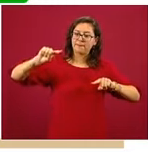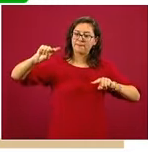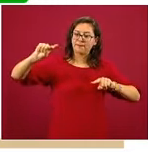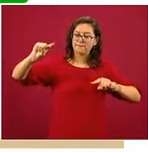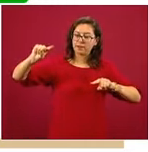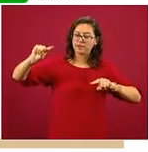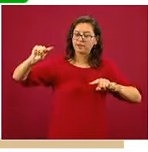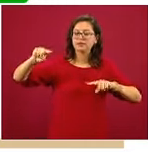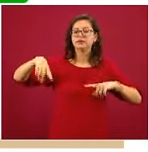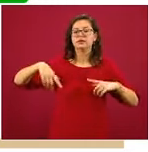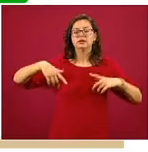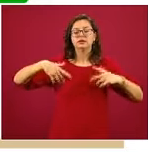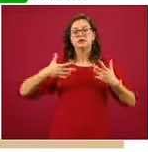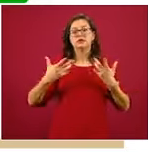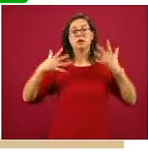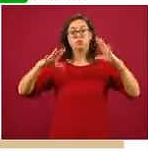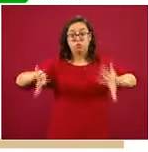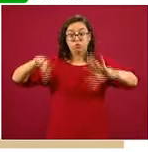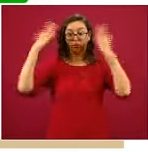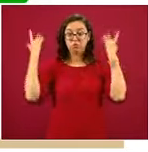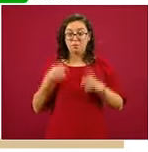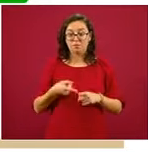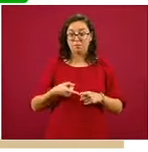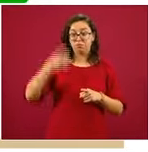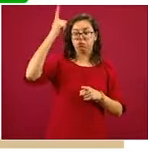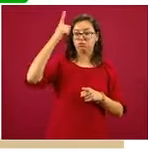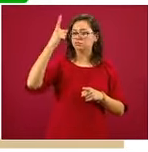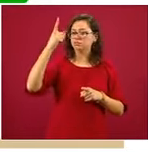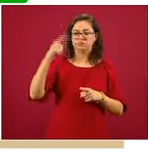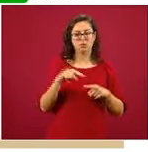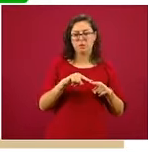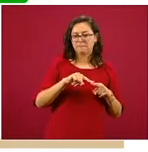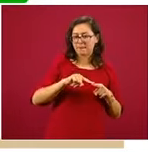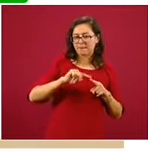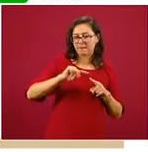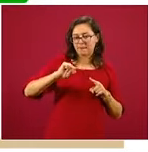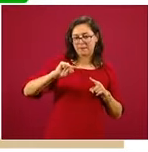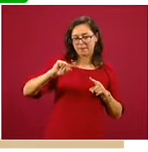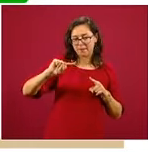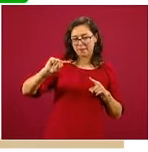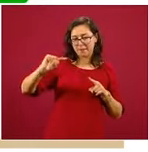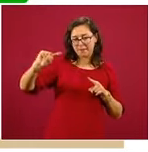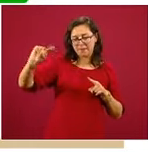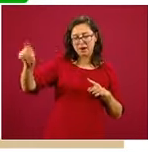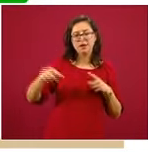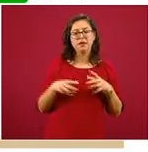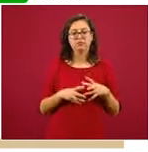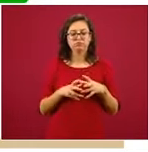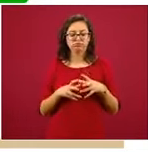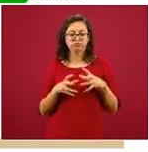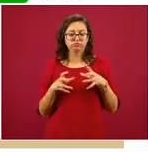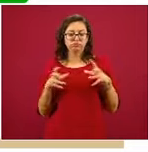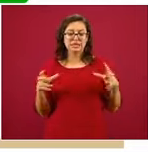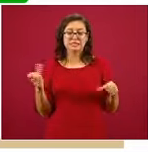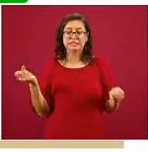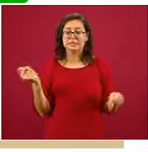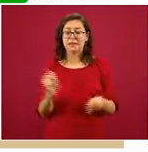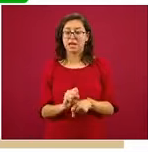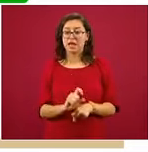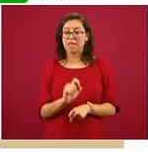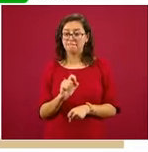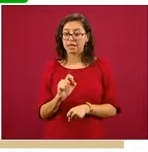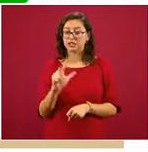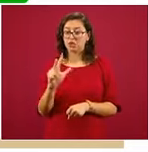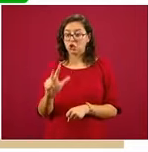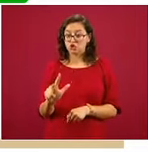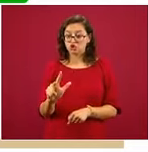una aceleración muy profunda, pero de todas maneras la tendencia se mantuvo prácticamente hasta la semana 28.